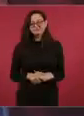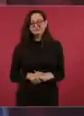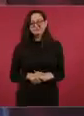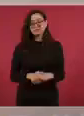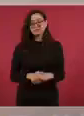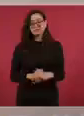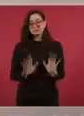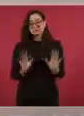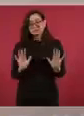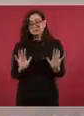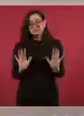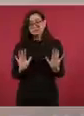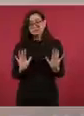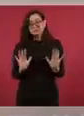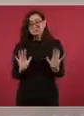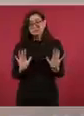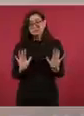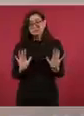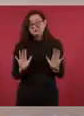Entonces,